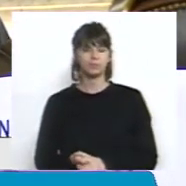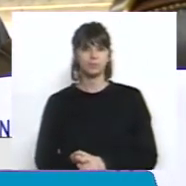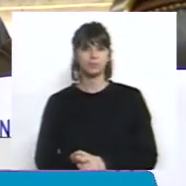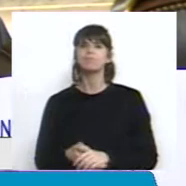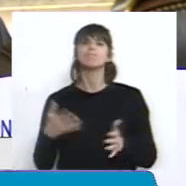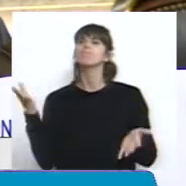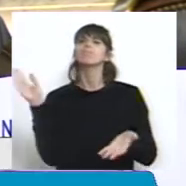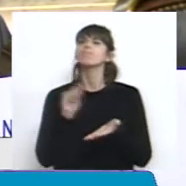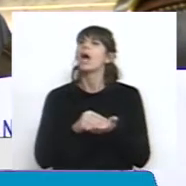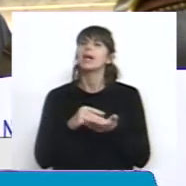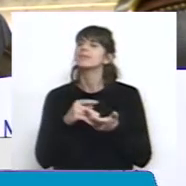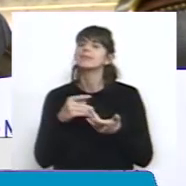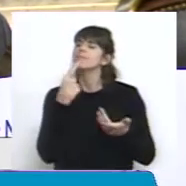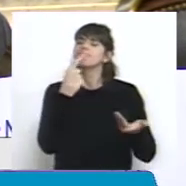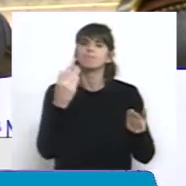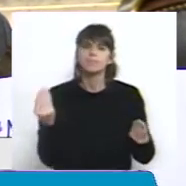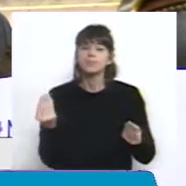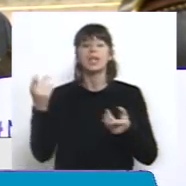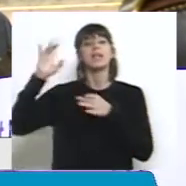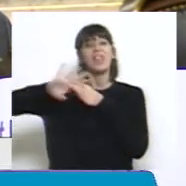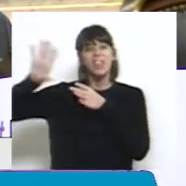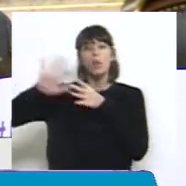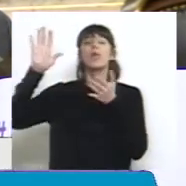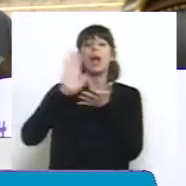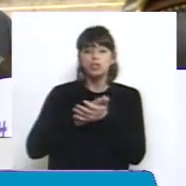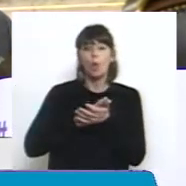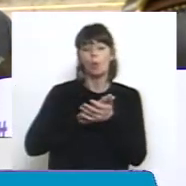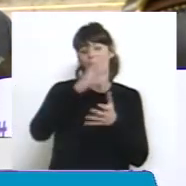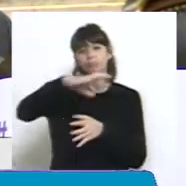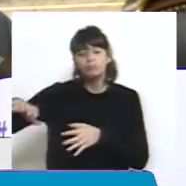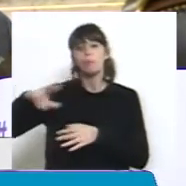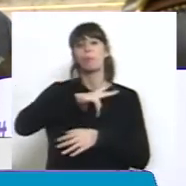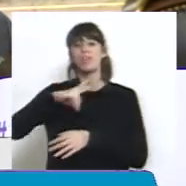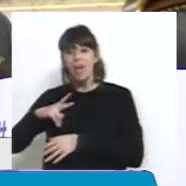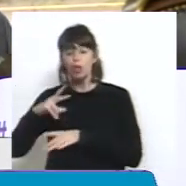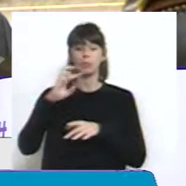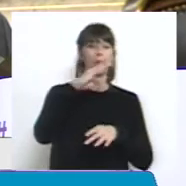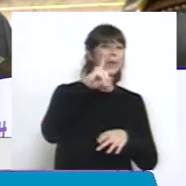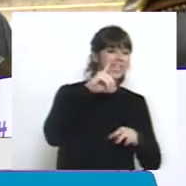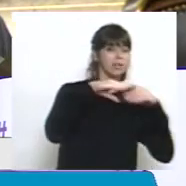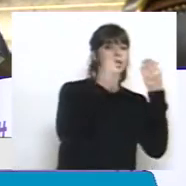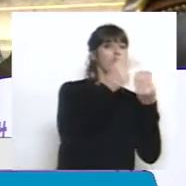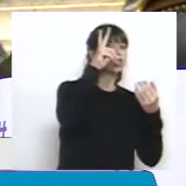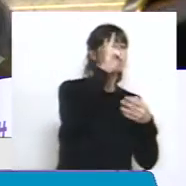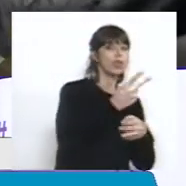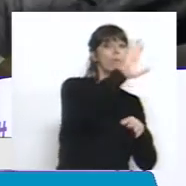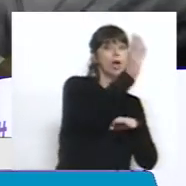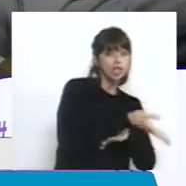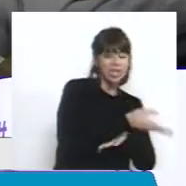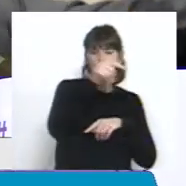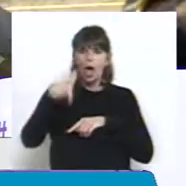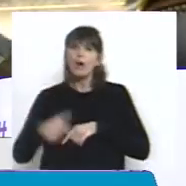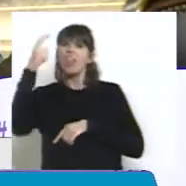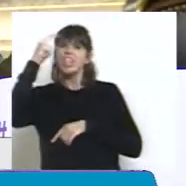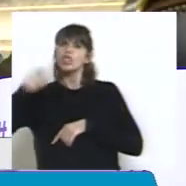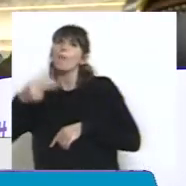¿Qué más podemos decir? La deuda con el sector privado era el 82% del PBI, en la actualidad es el 10,9%,